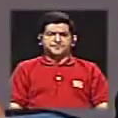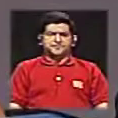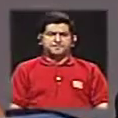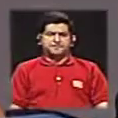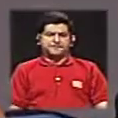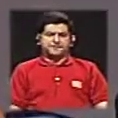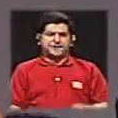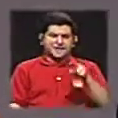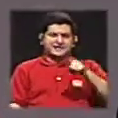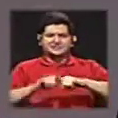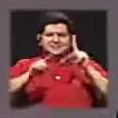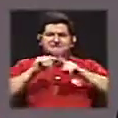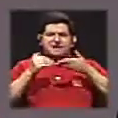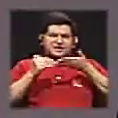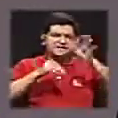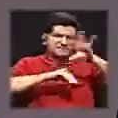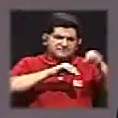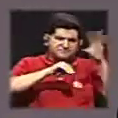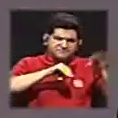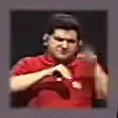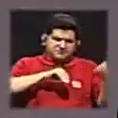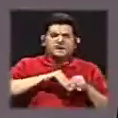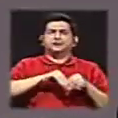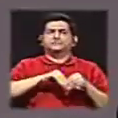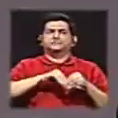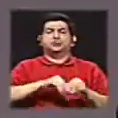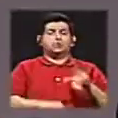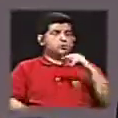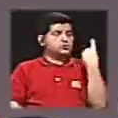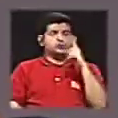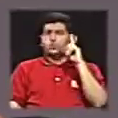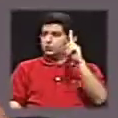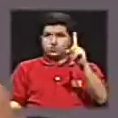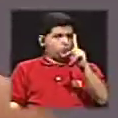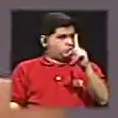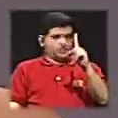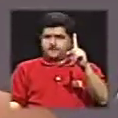Es una suma de factores, ¿verdad? No es uno solo.